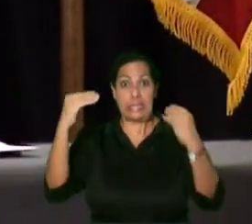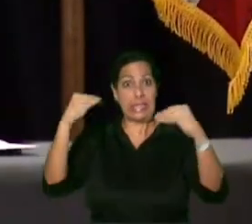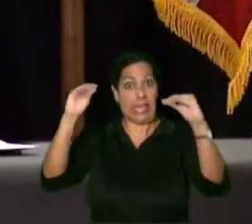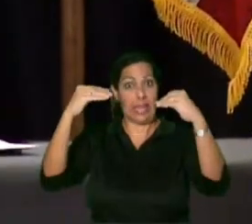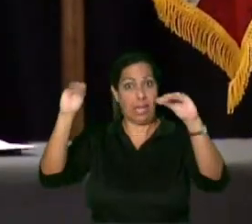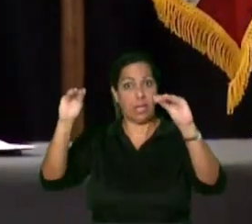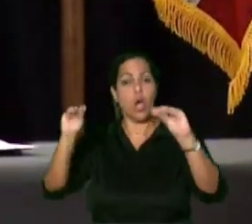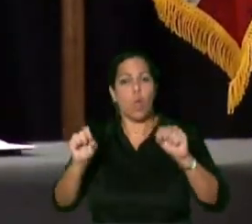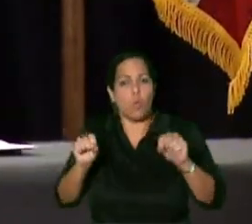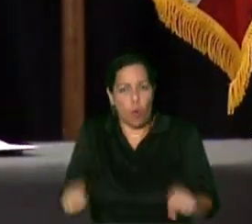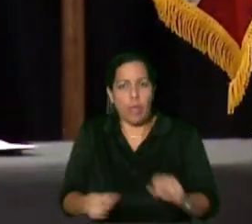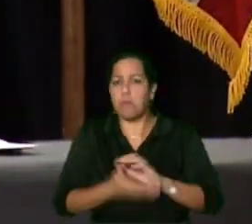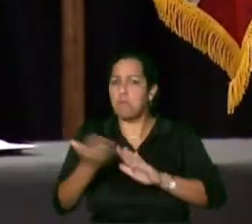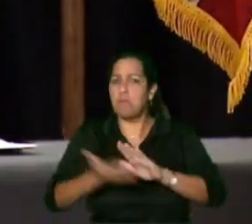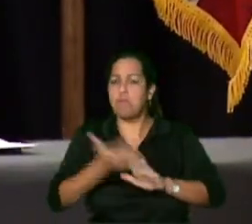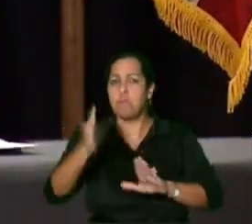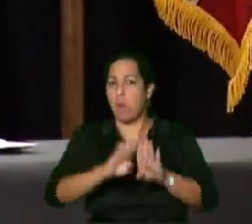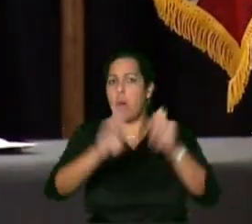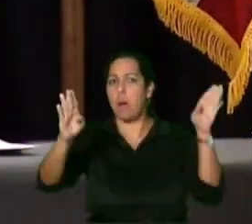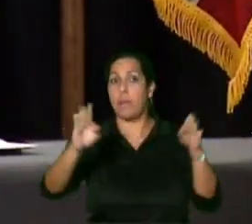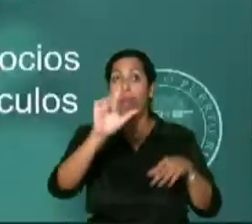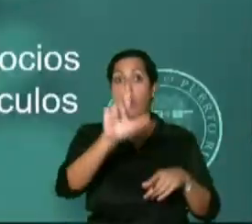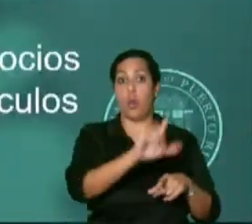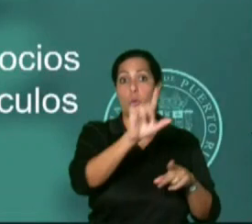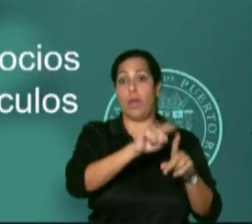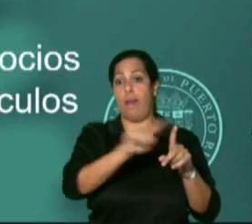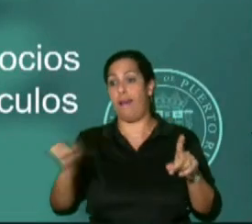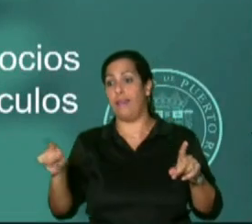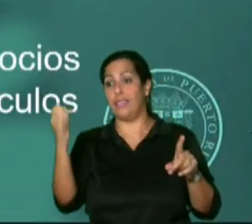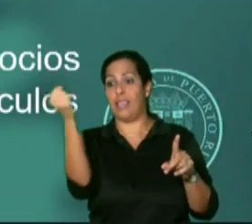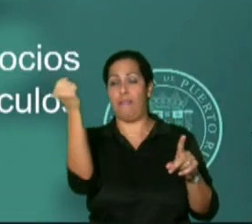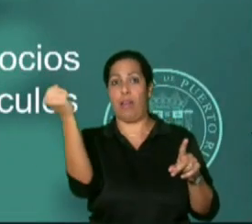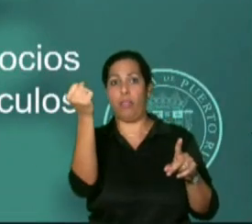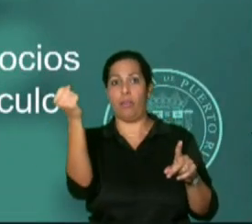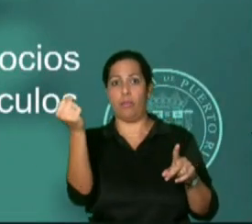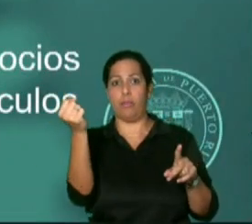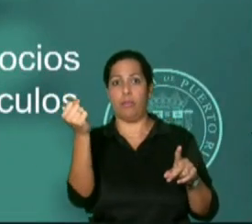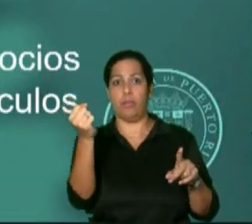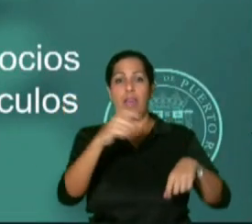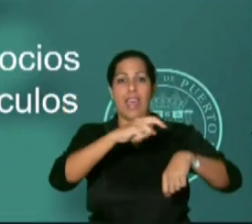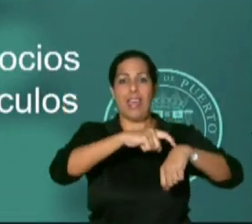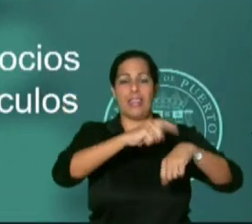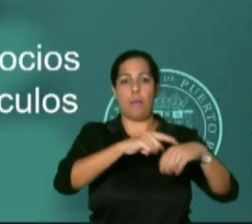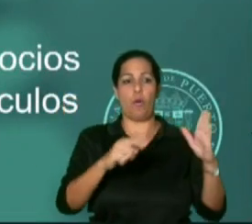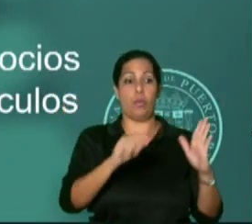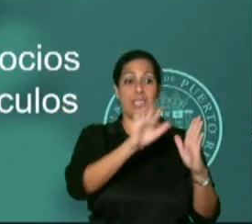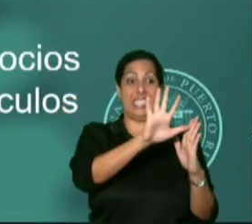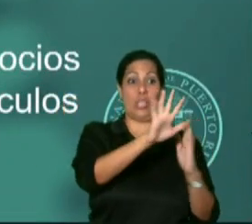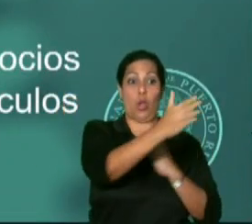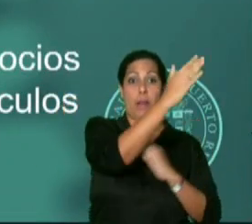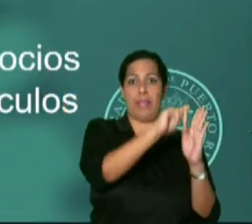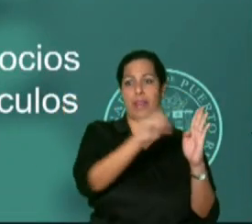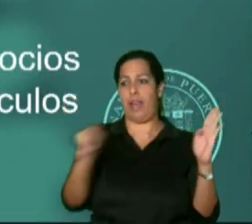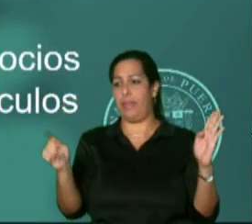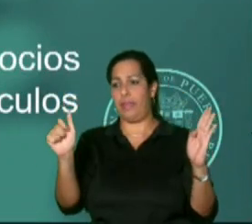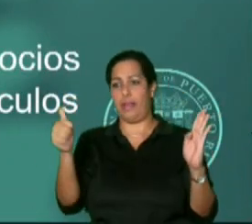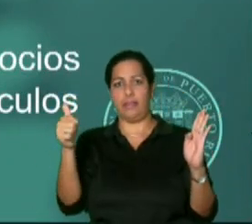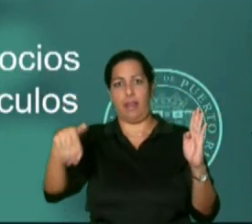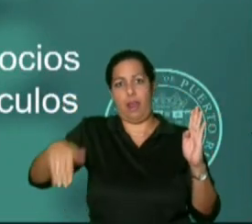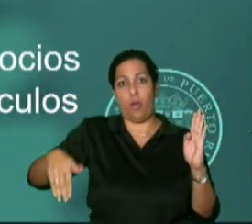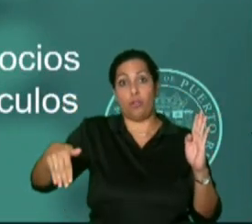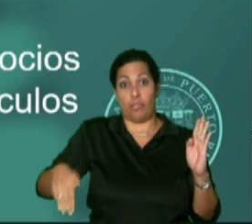detalle podrán continuar operando de lunes a sábado dentro del horario del toque de queda, sin exceder el 25%